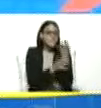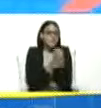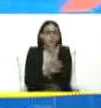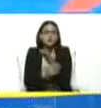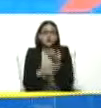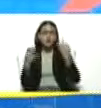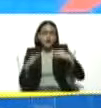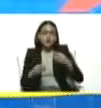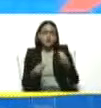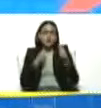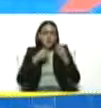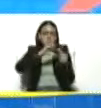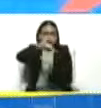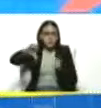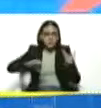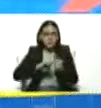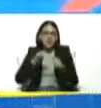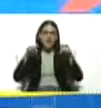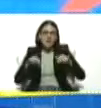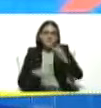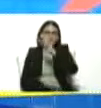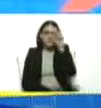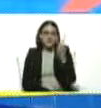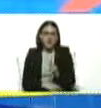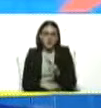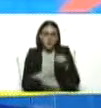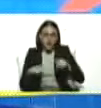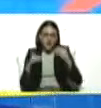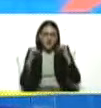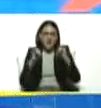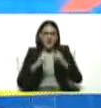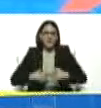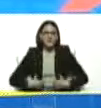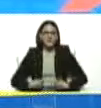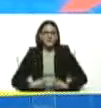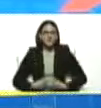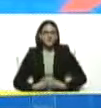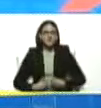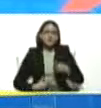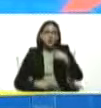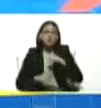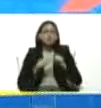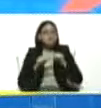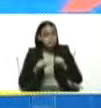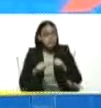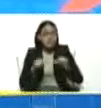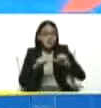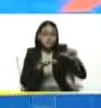pero llena de grandes potencialidades, aún por desarrollar,